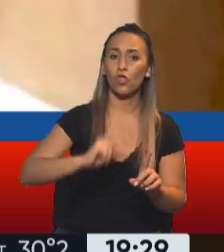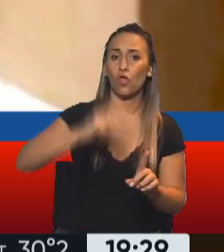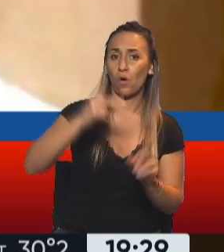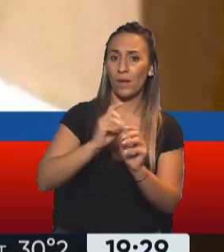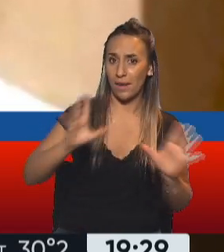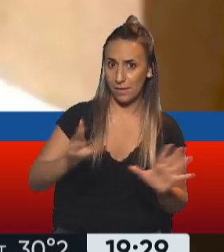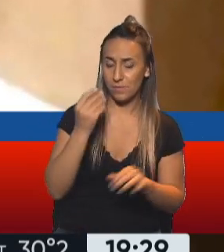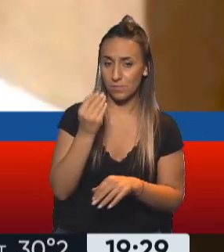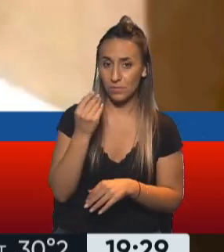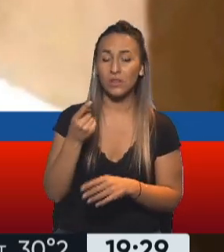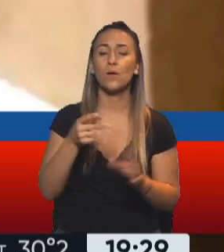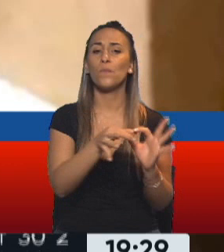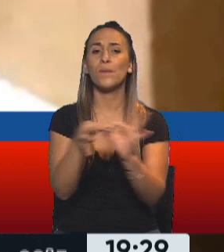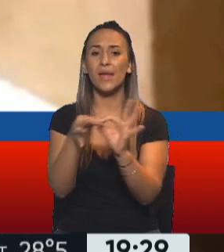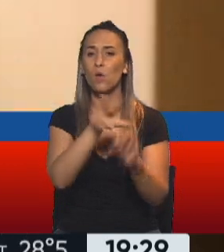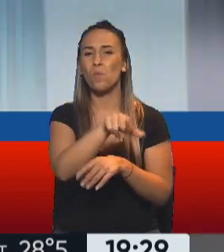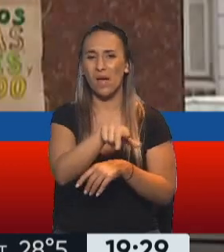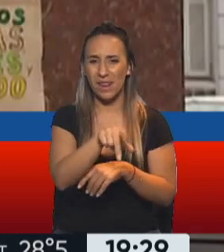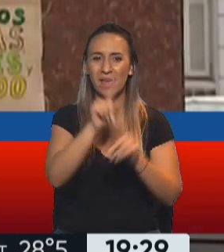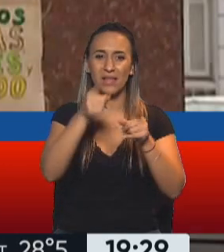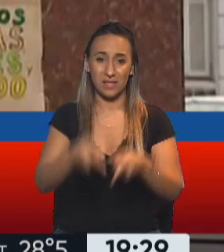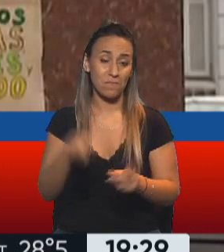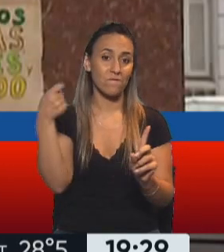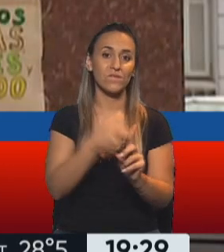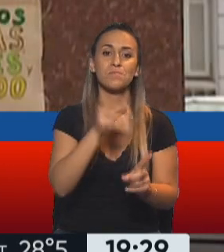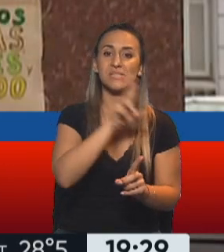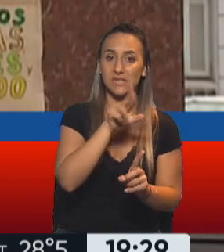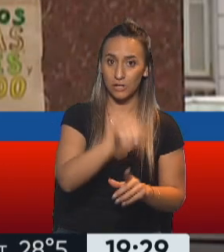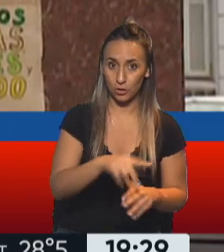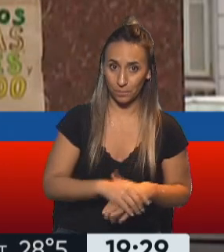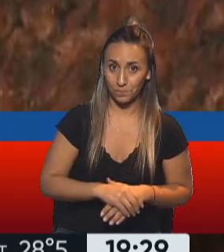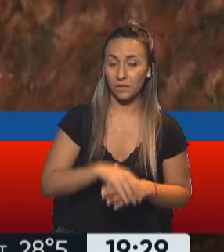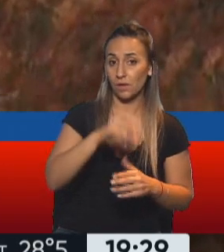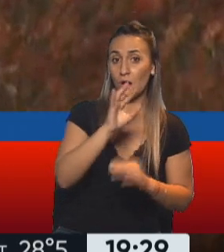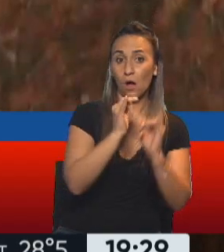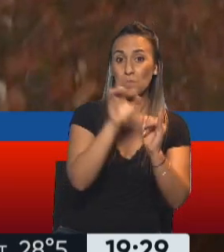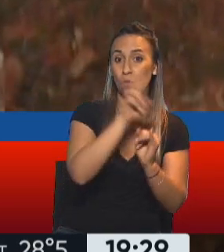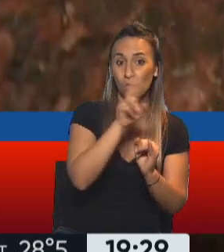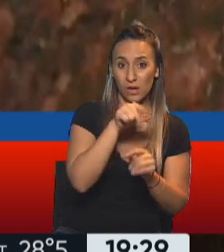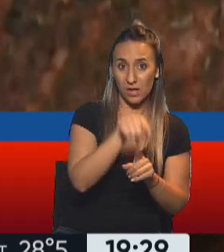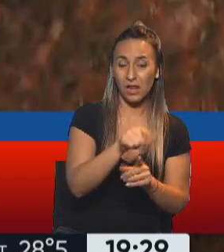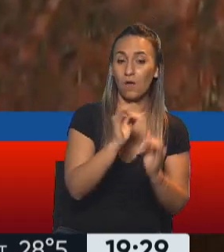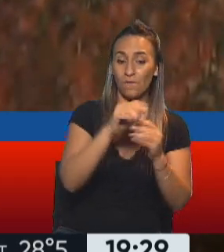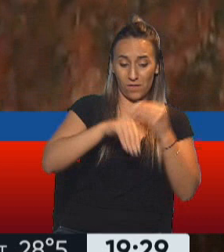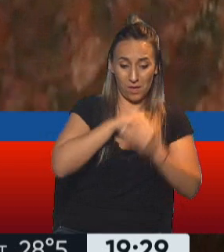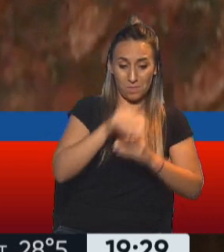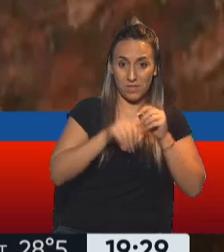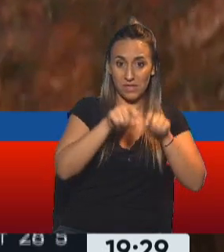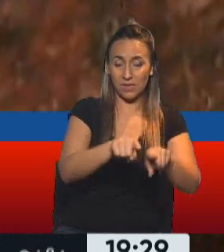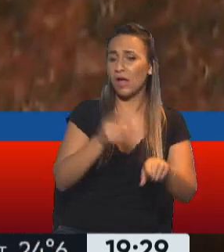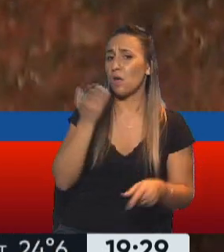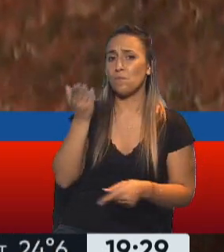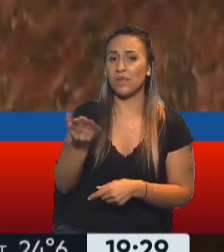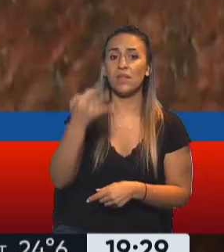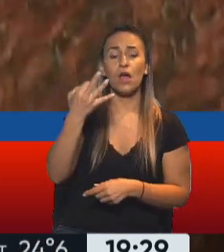por alevosía y por femicidio. La familia de la joven pide ahora la destitución de